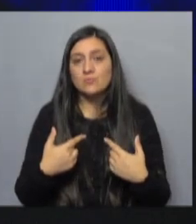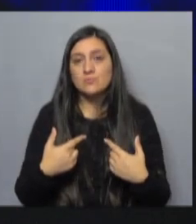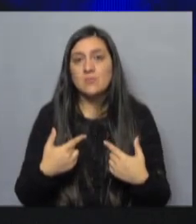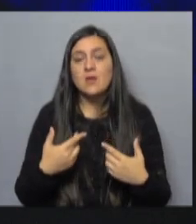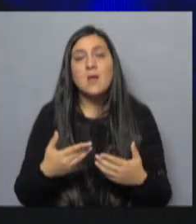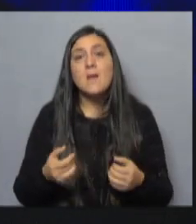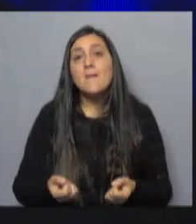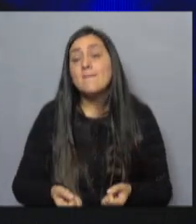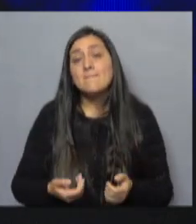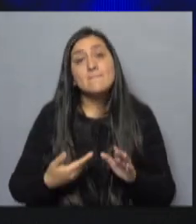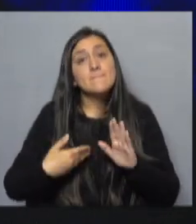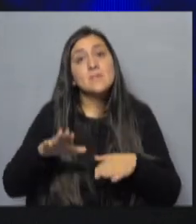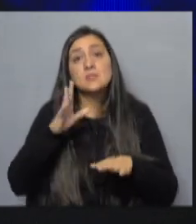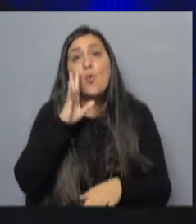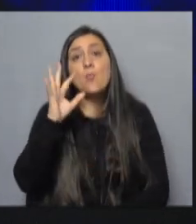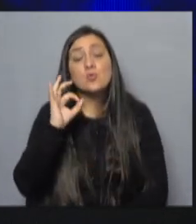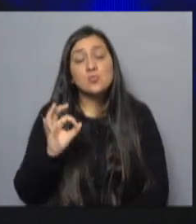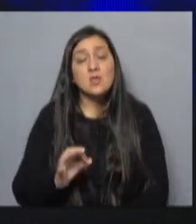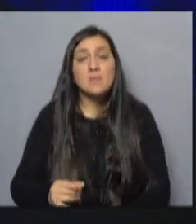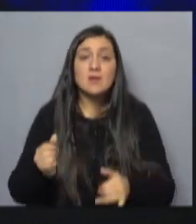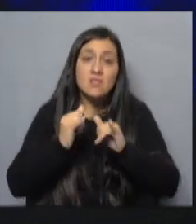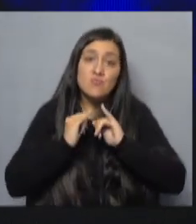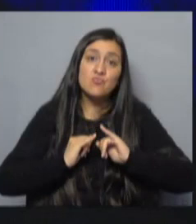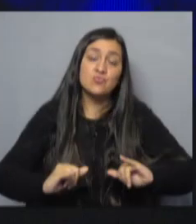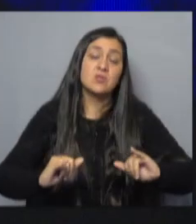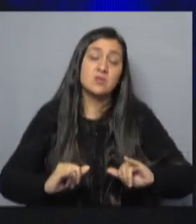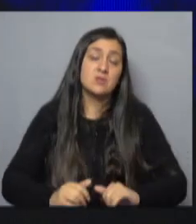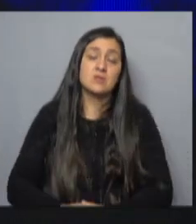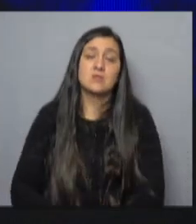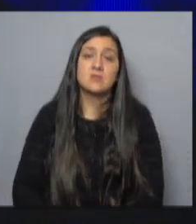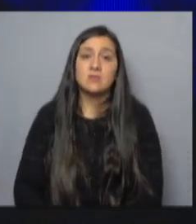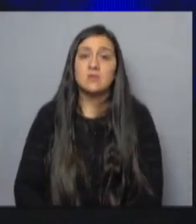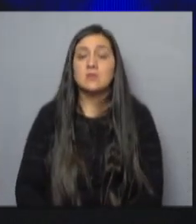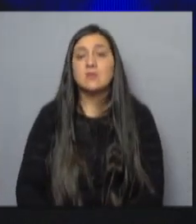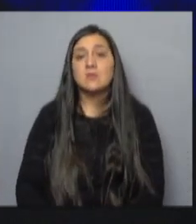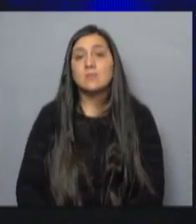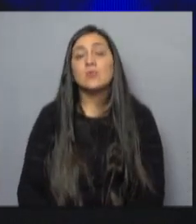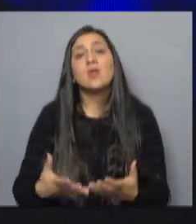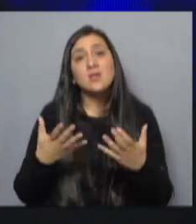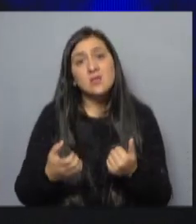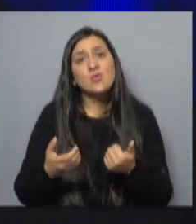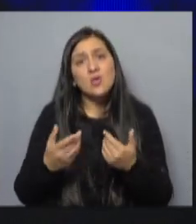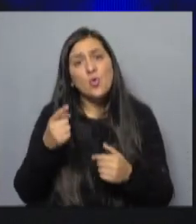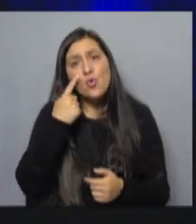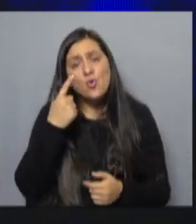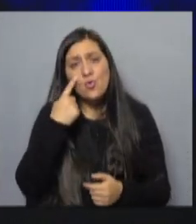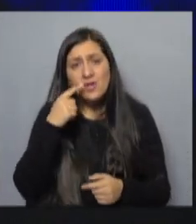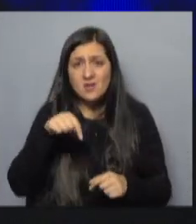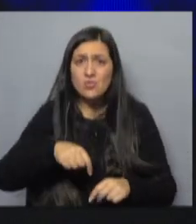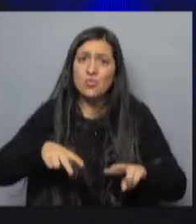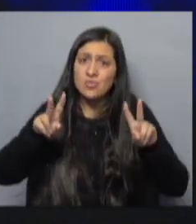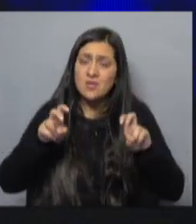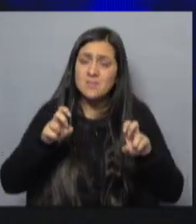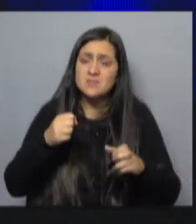más oportunidades para ser uno más de los tantos que quieren dar a conocer estas cuestiones